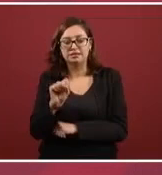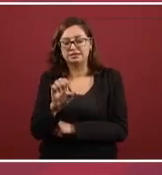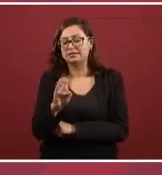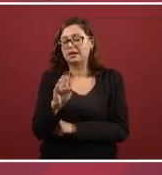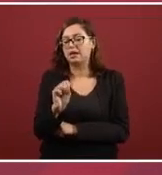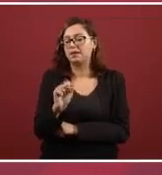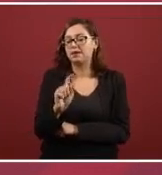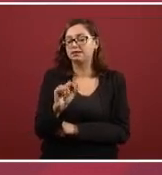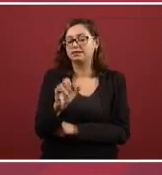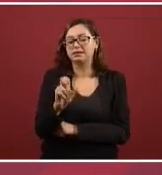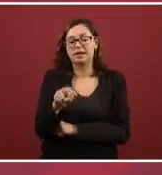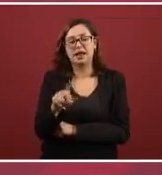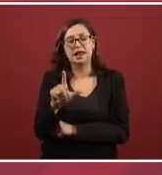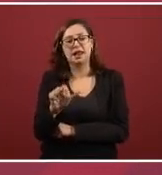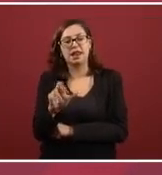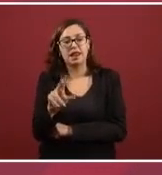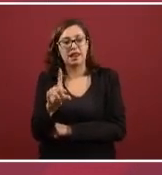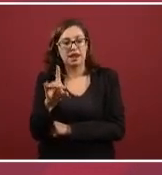Tejada.